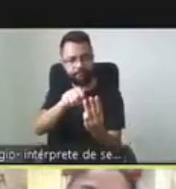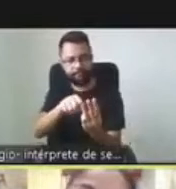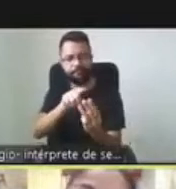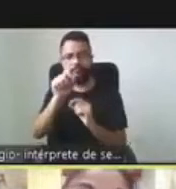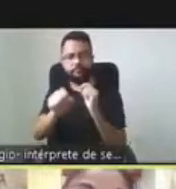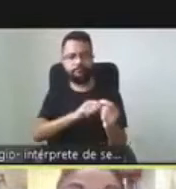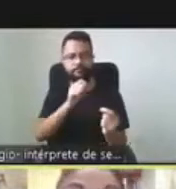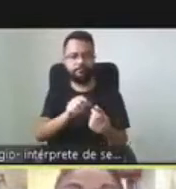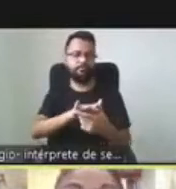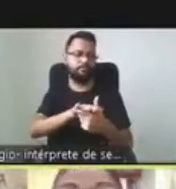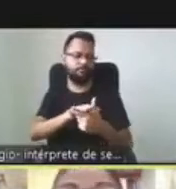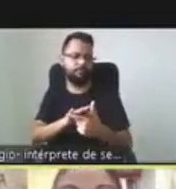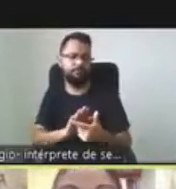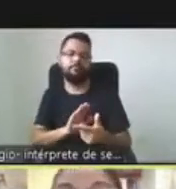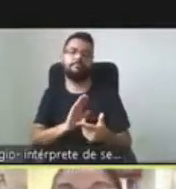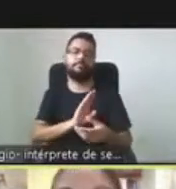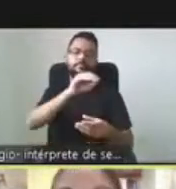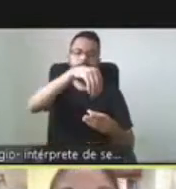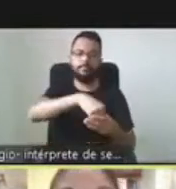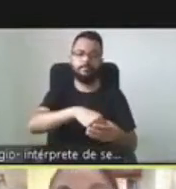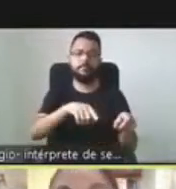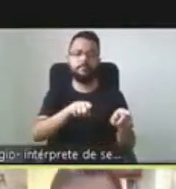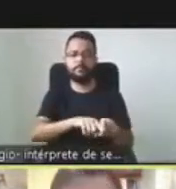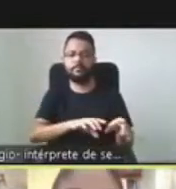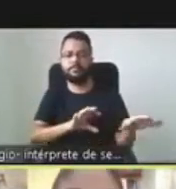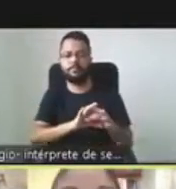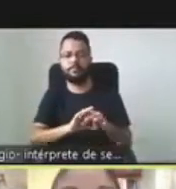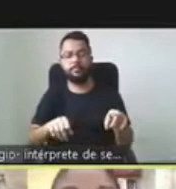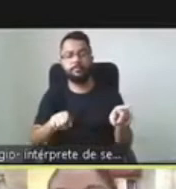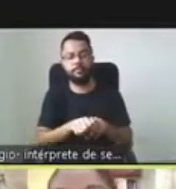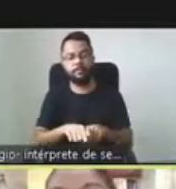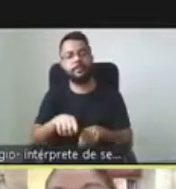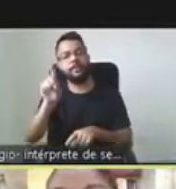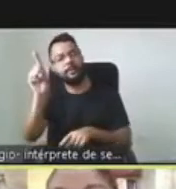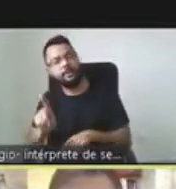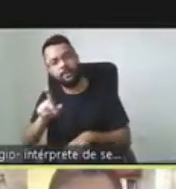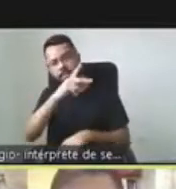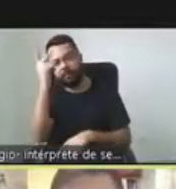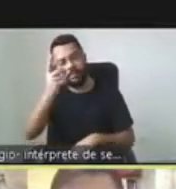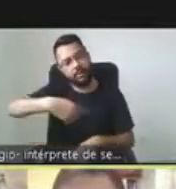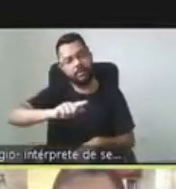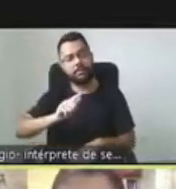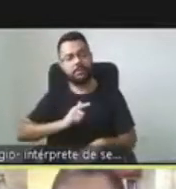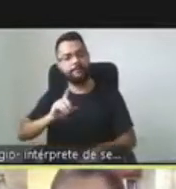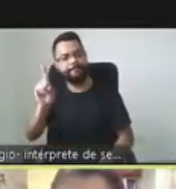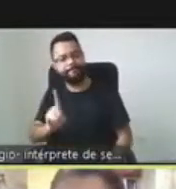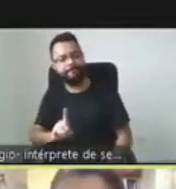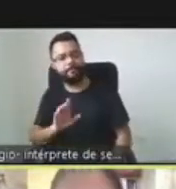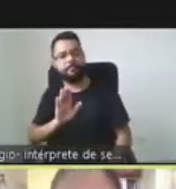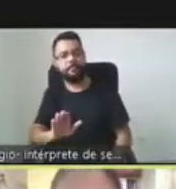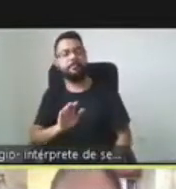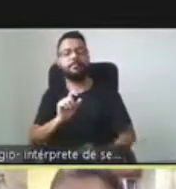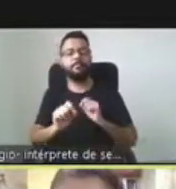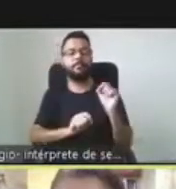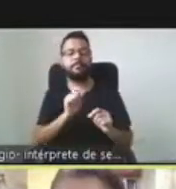de aspectos dentro de los convenios que encierran los derechos de las personas con discapacidad y EPOF, lo